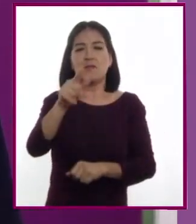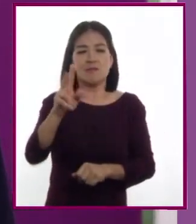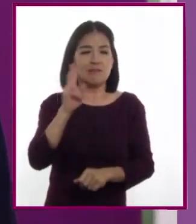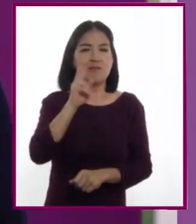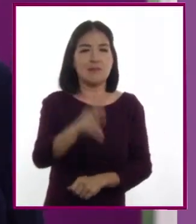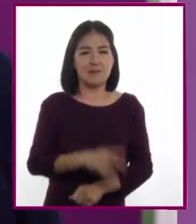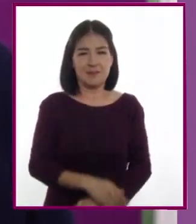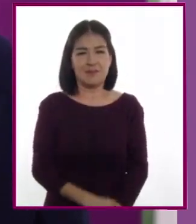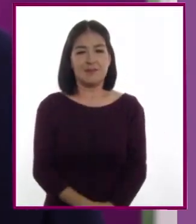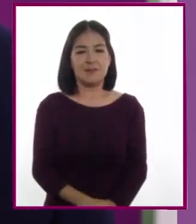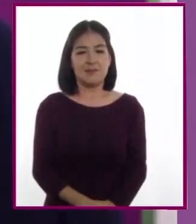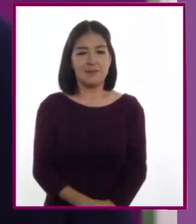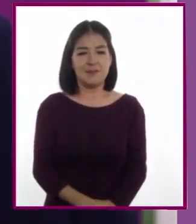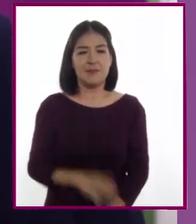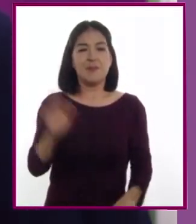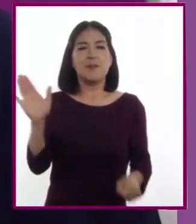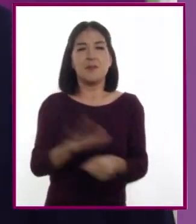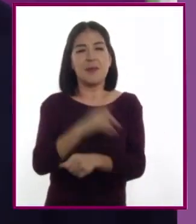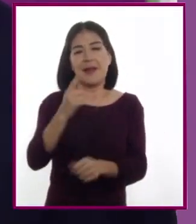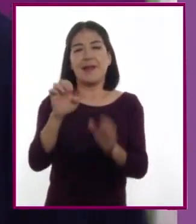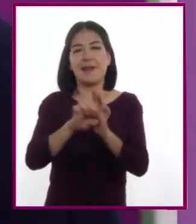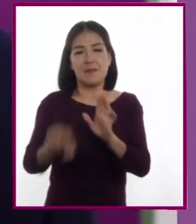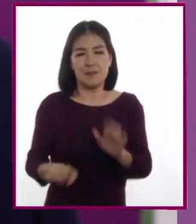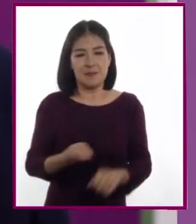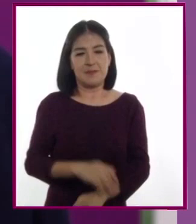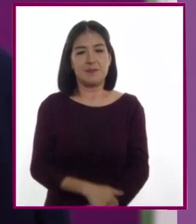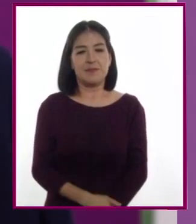encontramos, porque, por ejemplo,